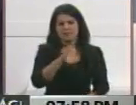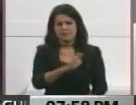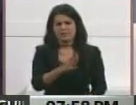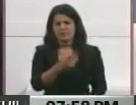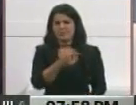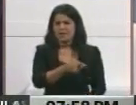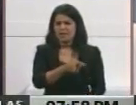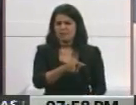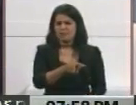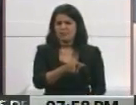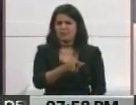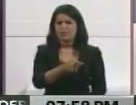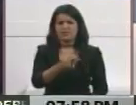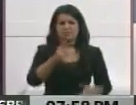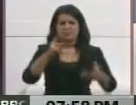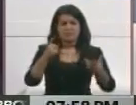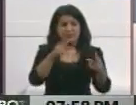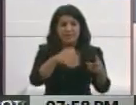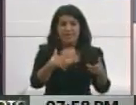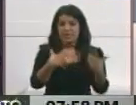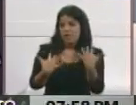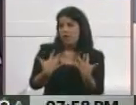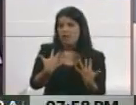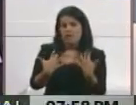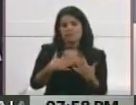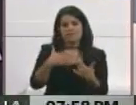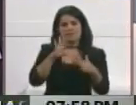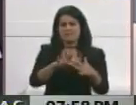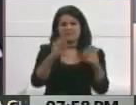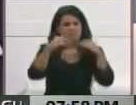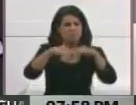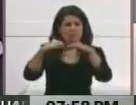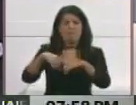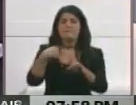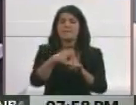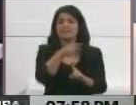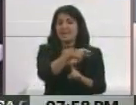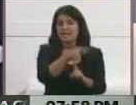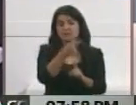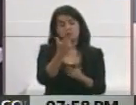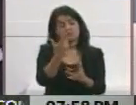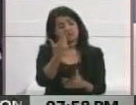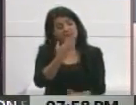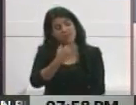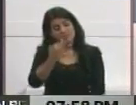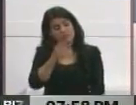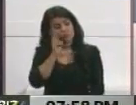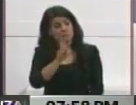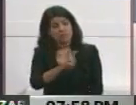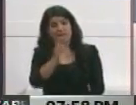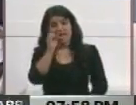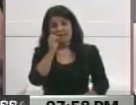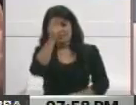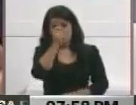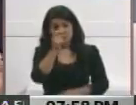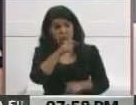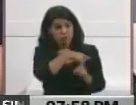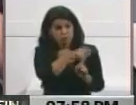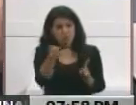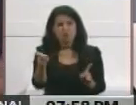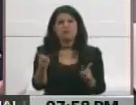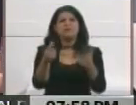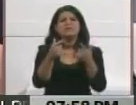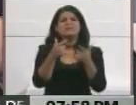margen de la incertidumbre y además utilizando un lenguaje que pocas veces se vio en el parlamento un lenguaje